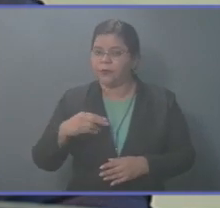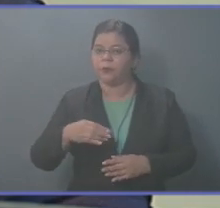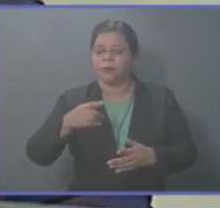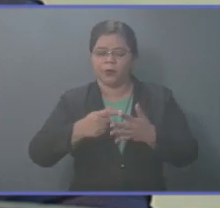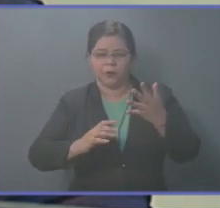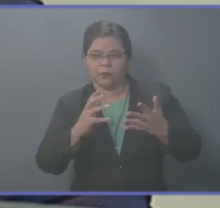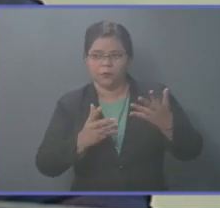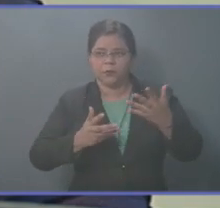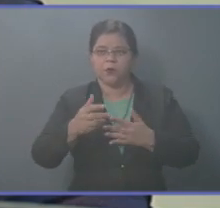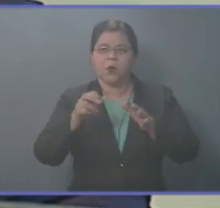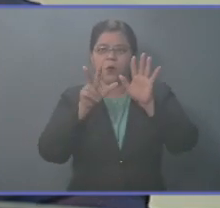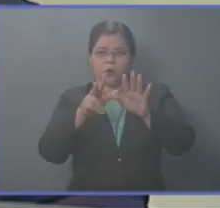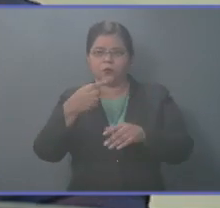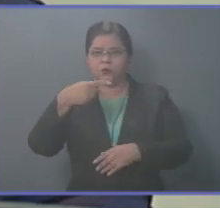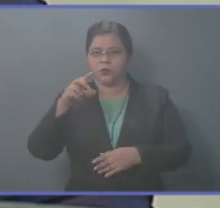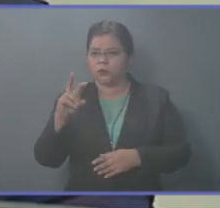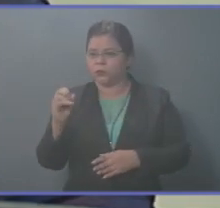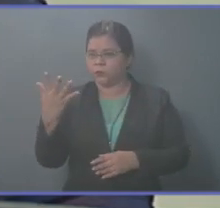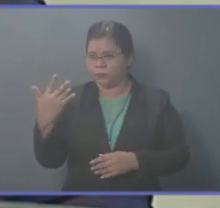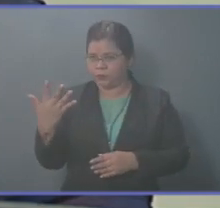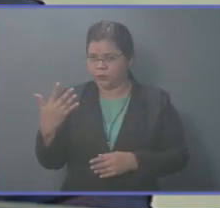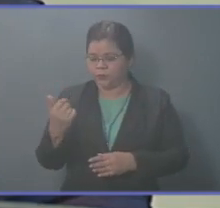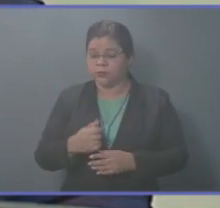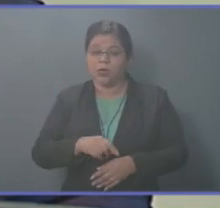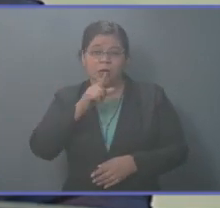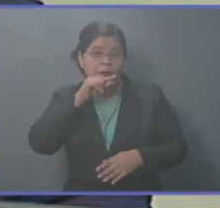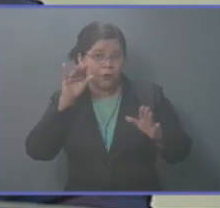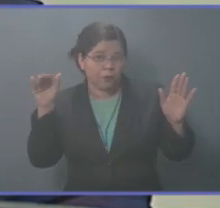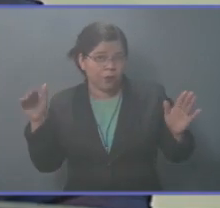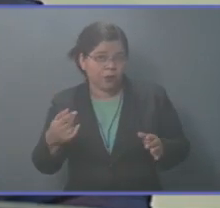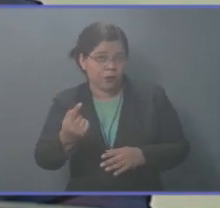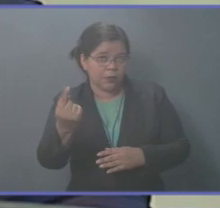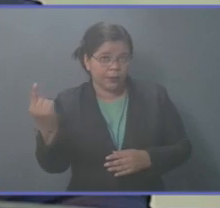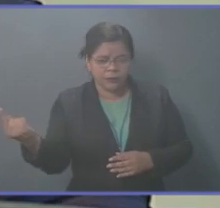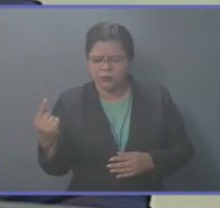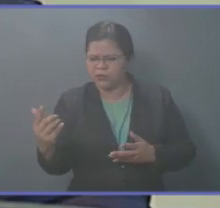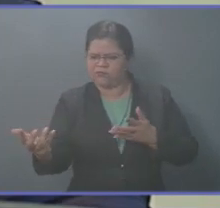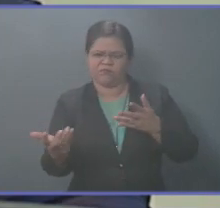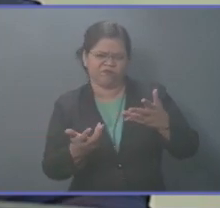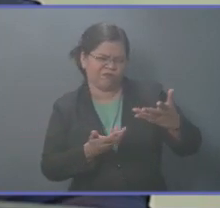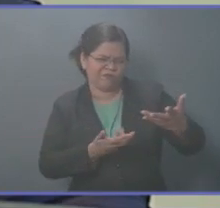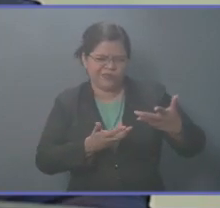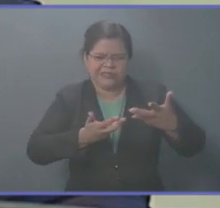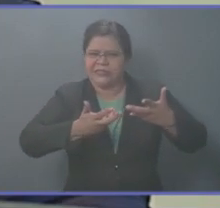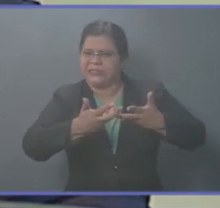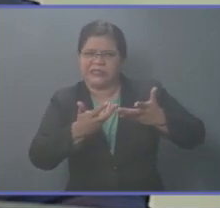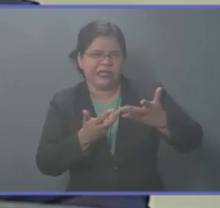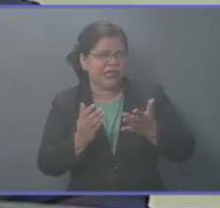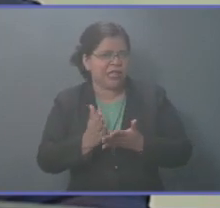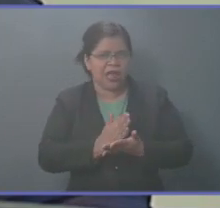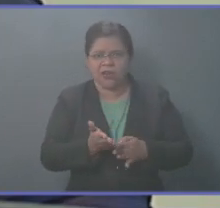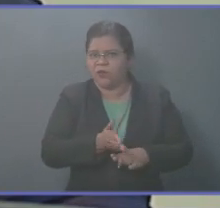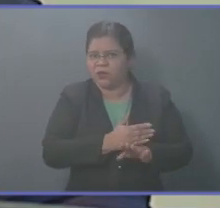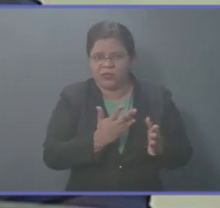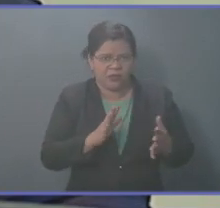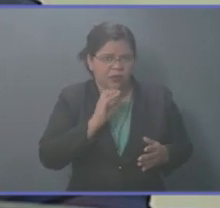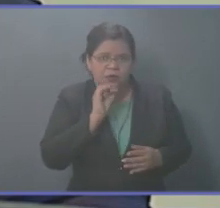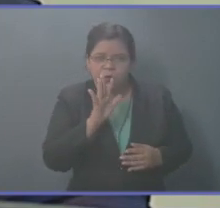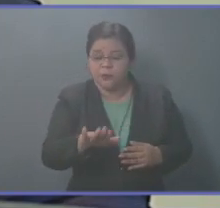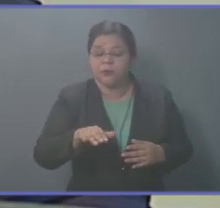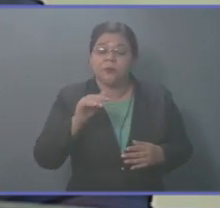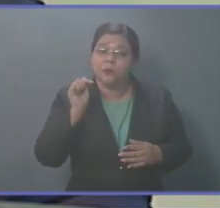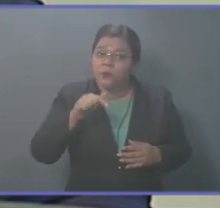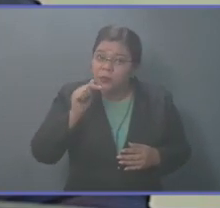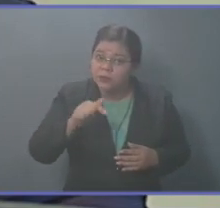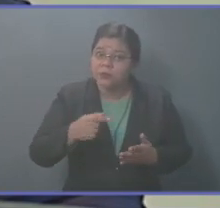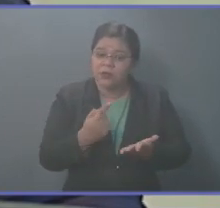inconstitucionalidad 8-2015. El tuit que los actores impugnan no encaja dentro de ninguna de las categorías mencionadas, de manera de que ese